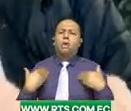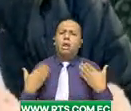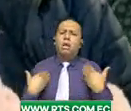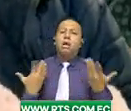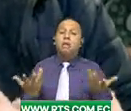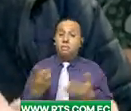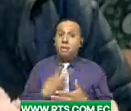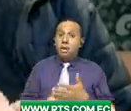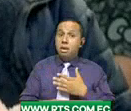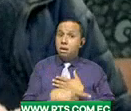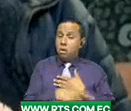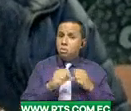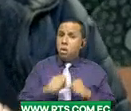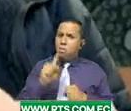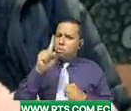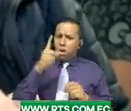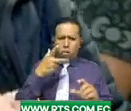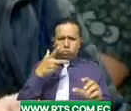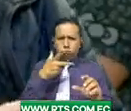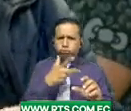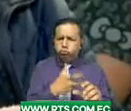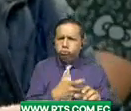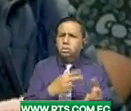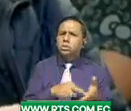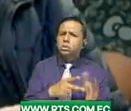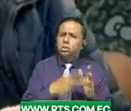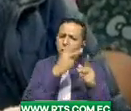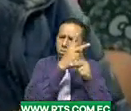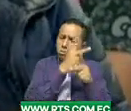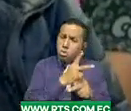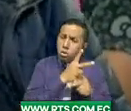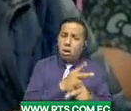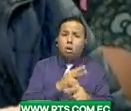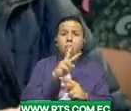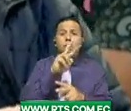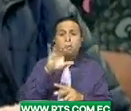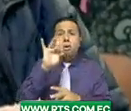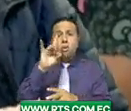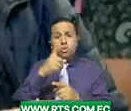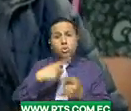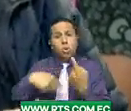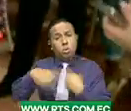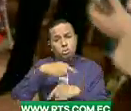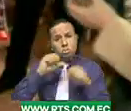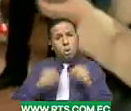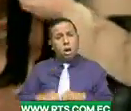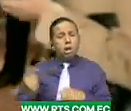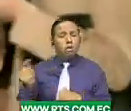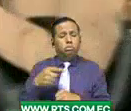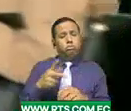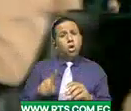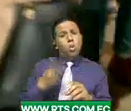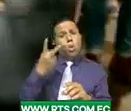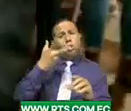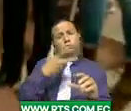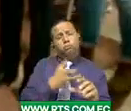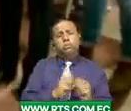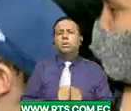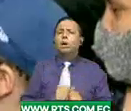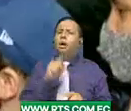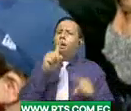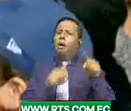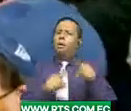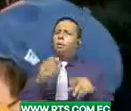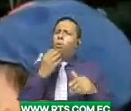primera dosis, por lo menos de la vacunación, para que pueda estar inmunizada. En 28 días dice que tengo que volver por la segunda. Algunos de los motivos que impulsó